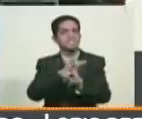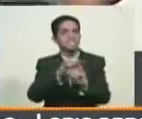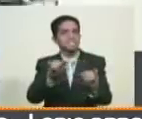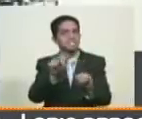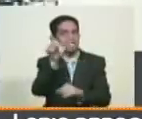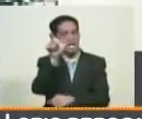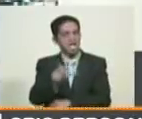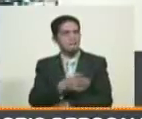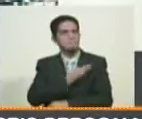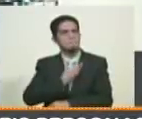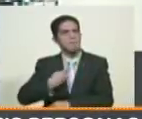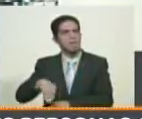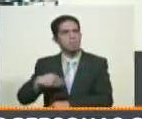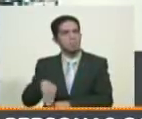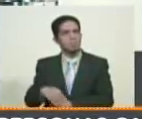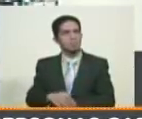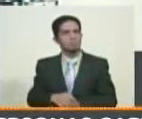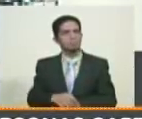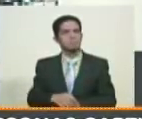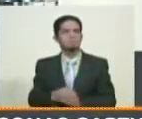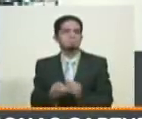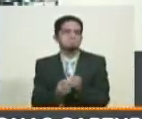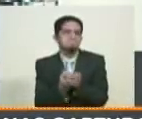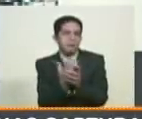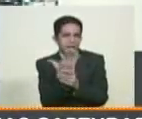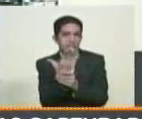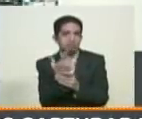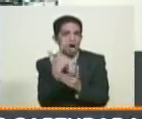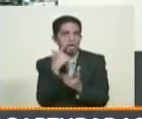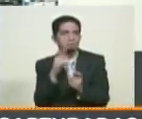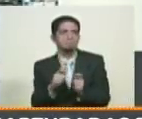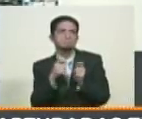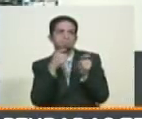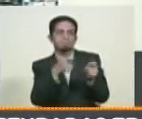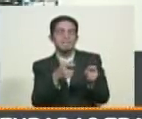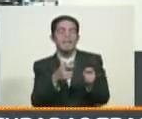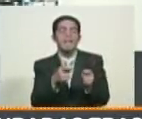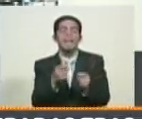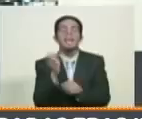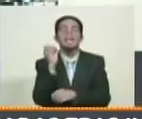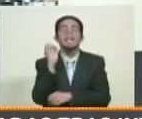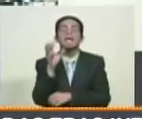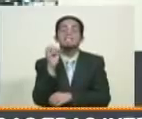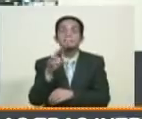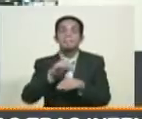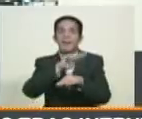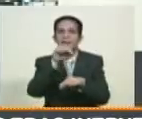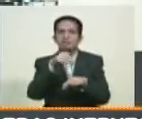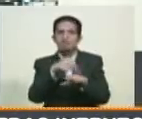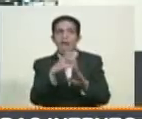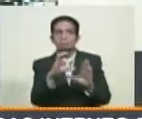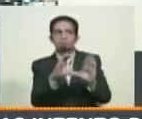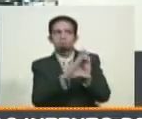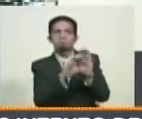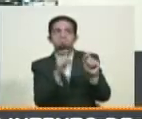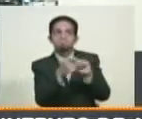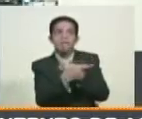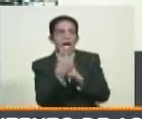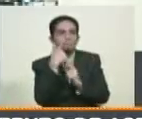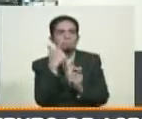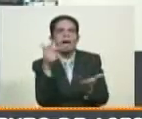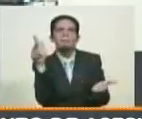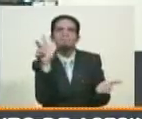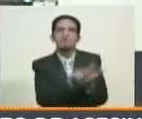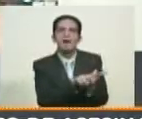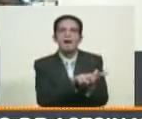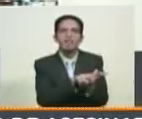apenas hace una semana, en mayo, fue juramentado por la Asamblea Nacional Constituyente y de pronto